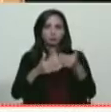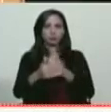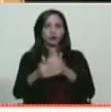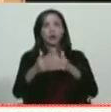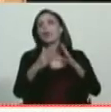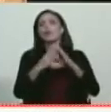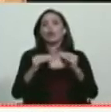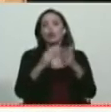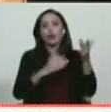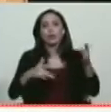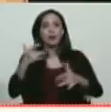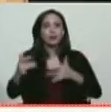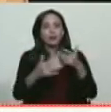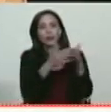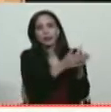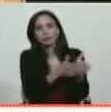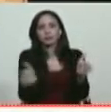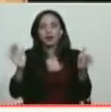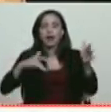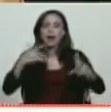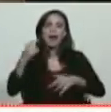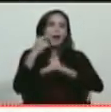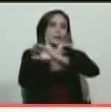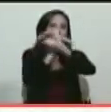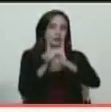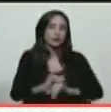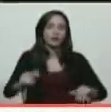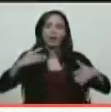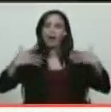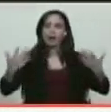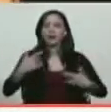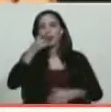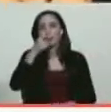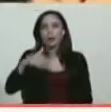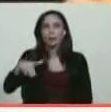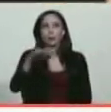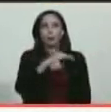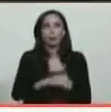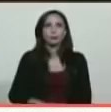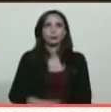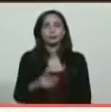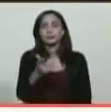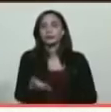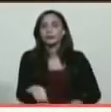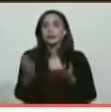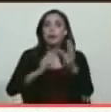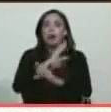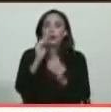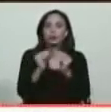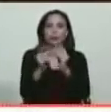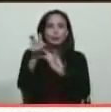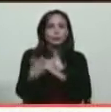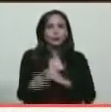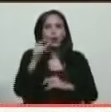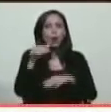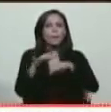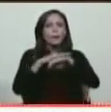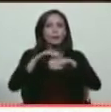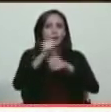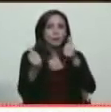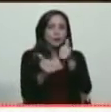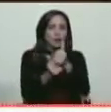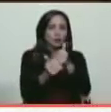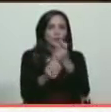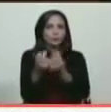estos largos carnavales que vamos a tener, de mucha alegría, felicidad y paz para nuestro pueblo. Bien, eran parte de las palabras del viceministro de Economía Cultural, Jesús